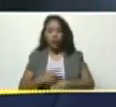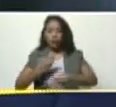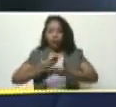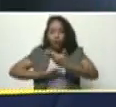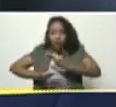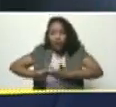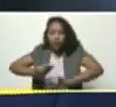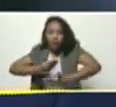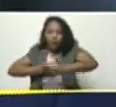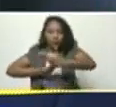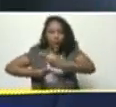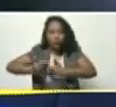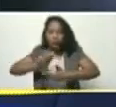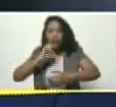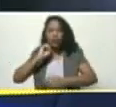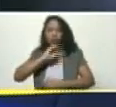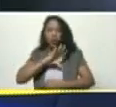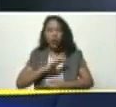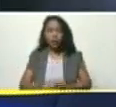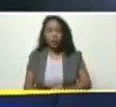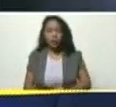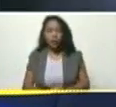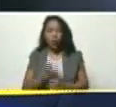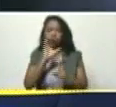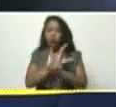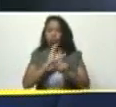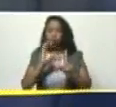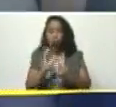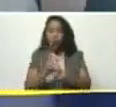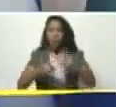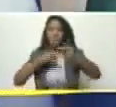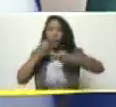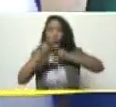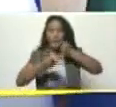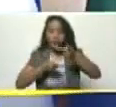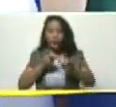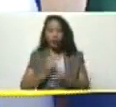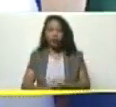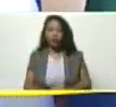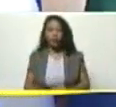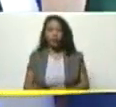relaciones históricas, culturales, políticas,